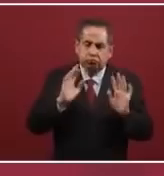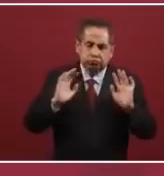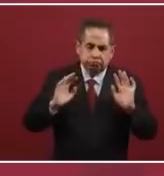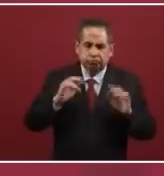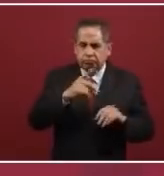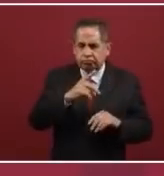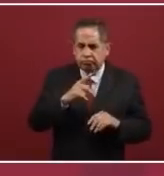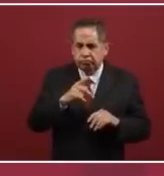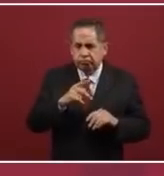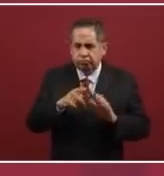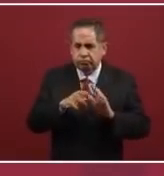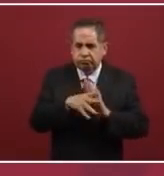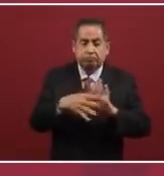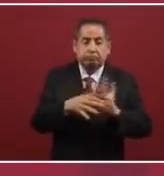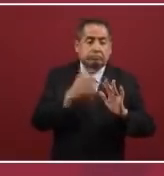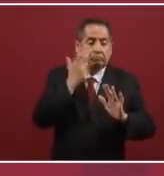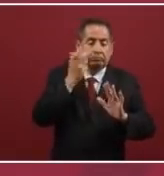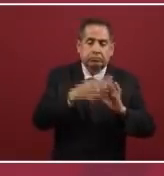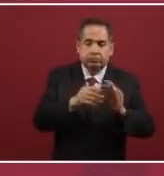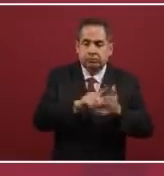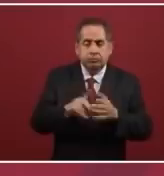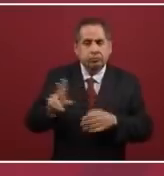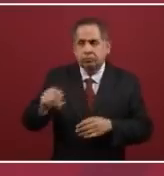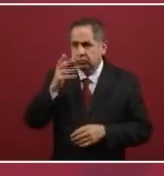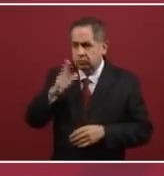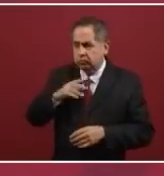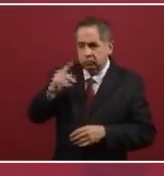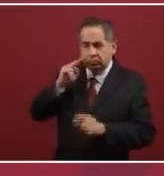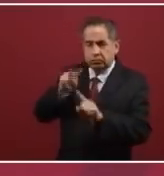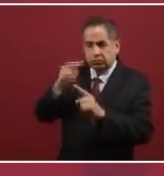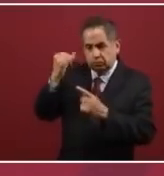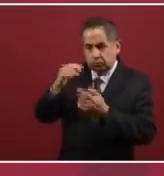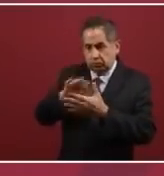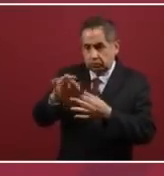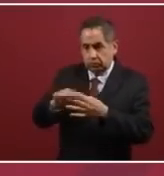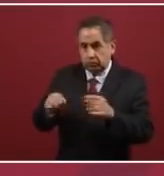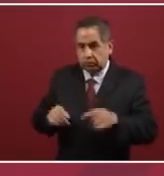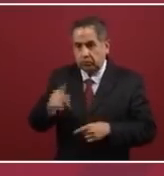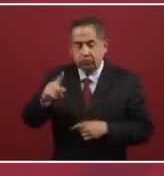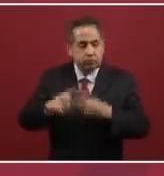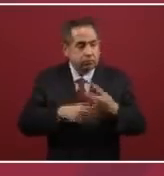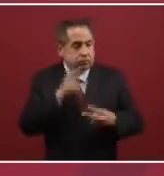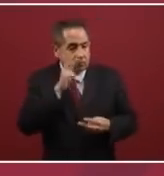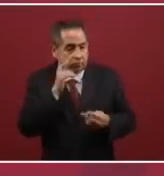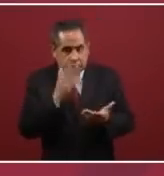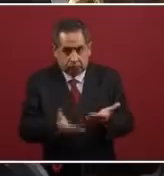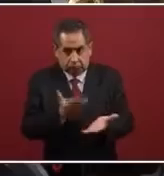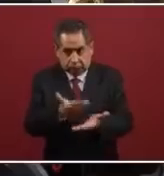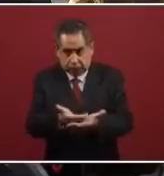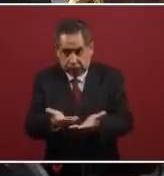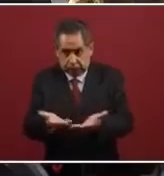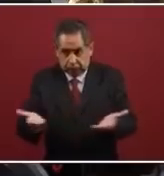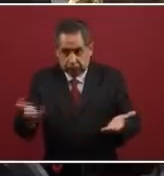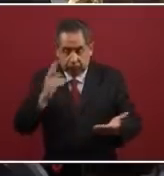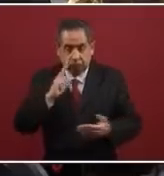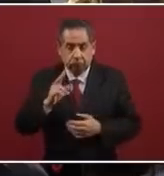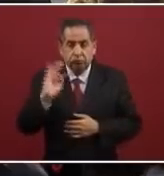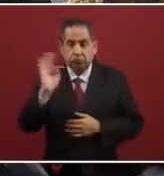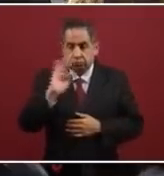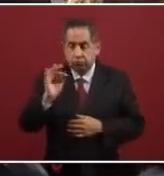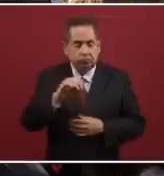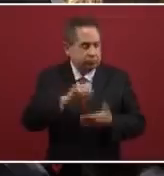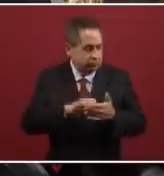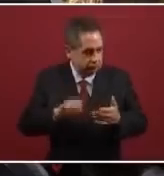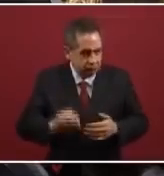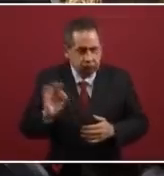editó realizando revista pero ahí hay que presentar pruebas si por